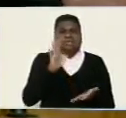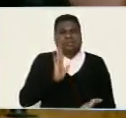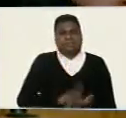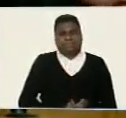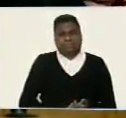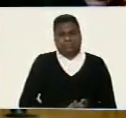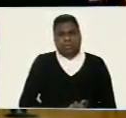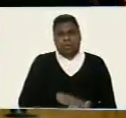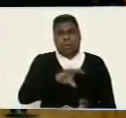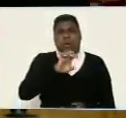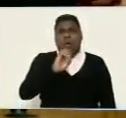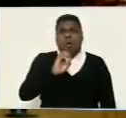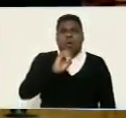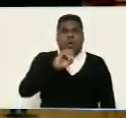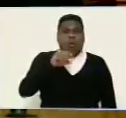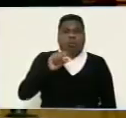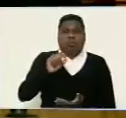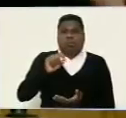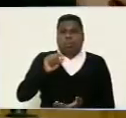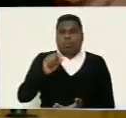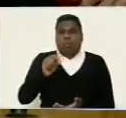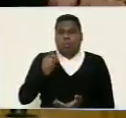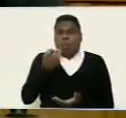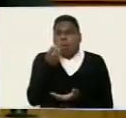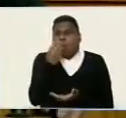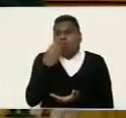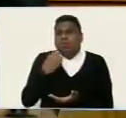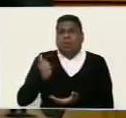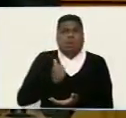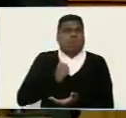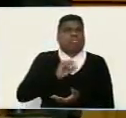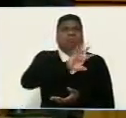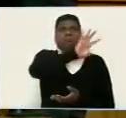O trate de comprar alimentos en nombre de Venezuela en cualquier parte del mundo,